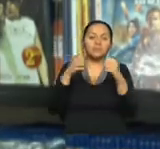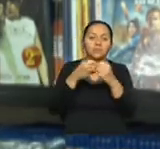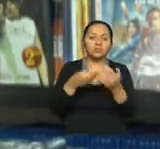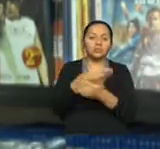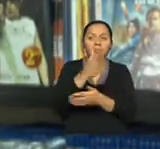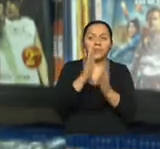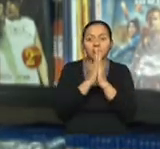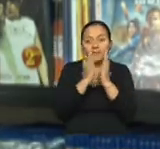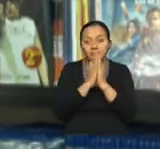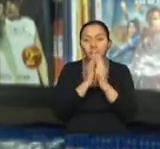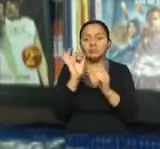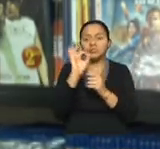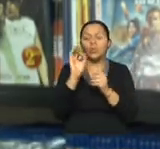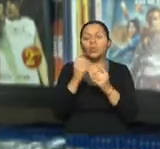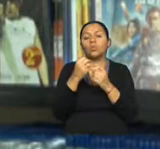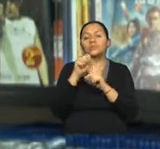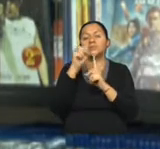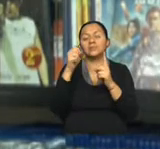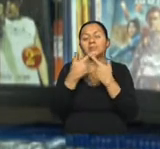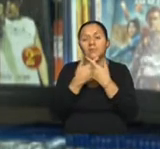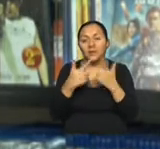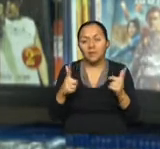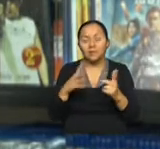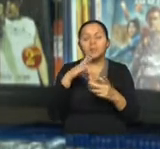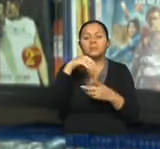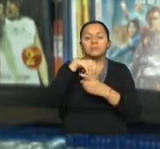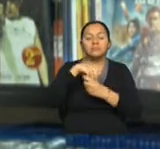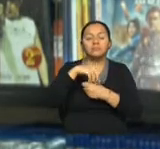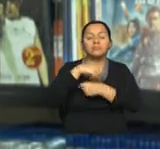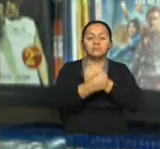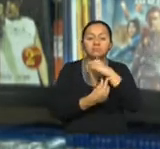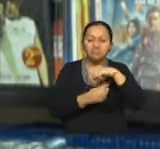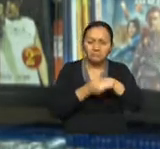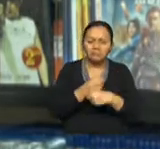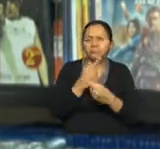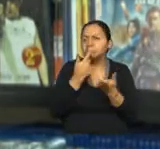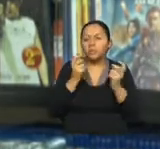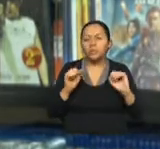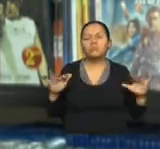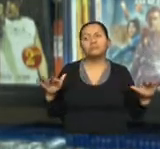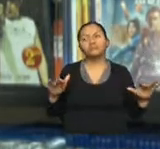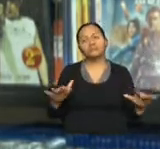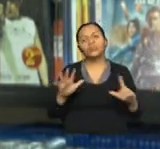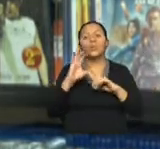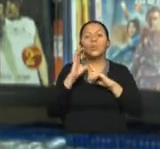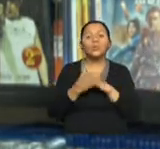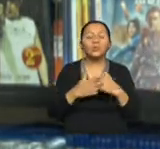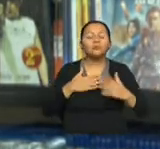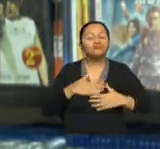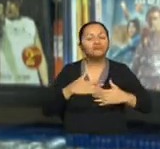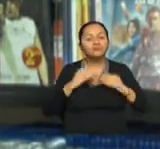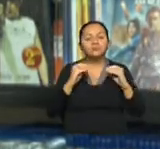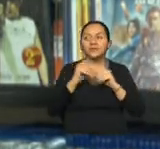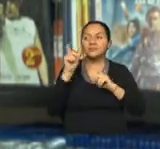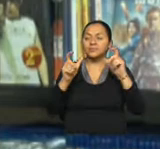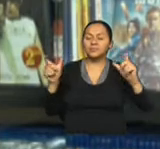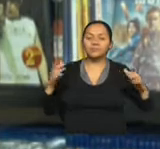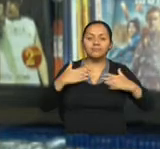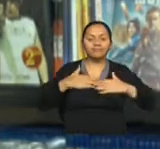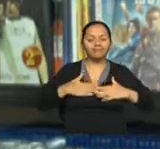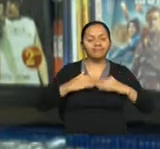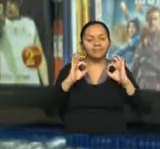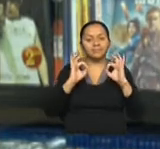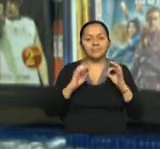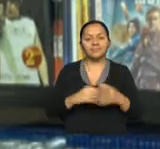libros, software libre, tecnología menuda, artesanías. Y de esta manera nosotros estamos fomentando el tema